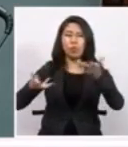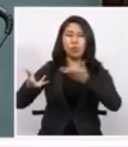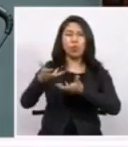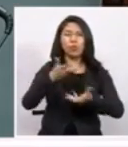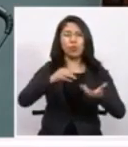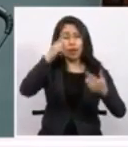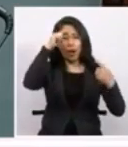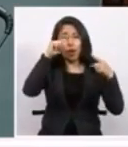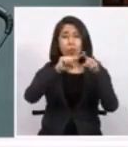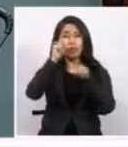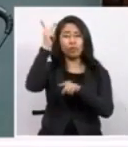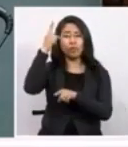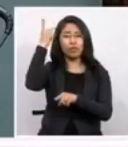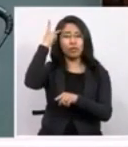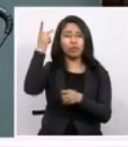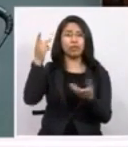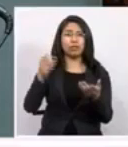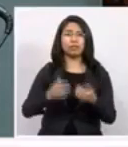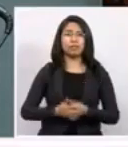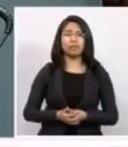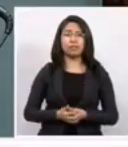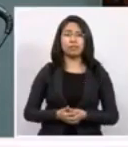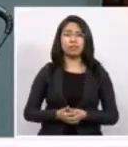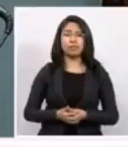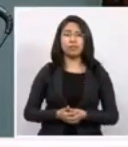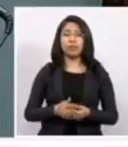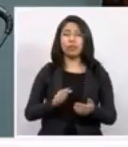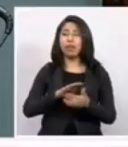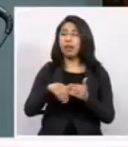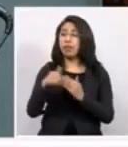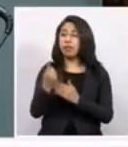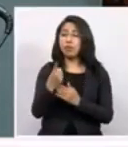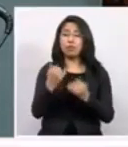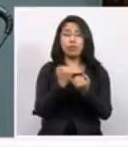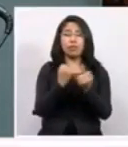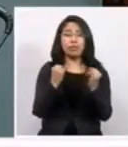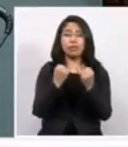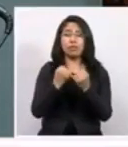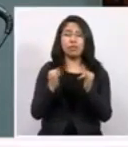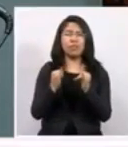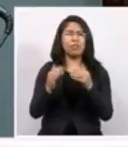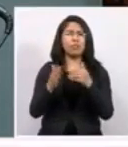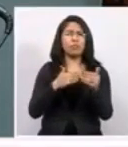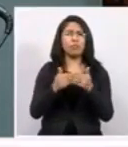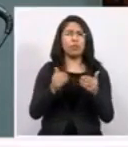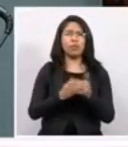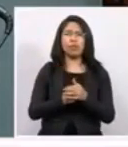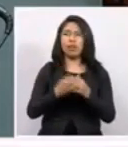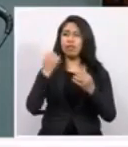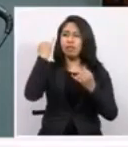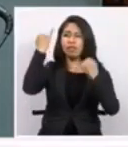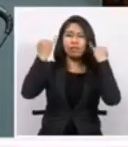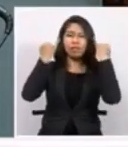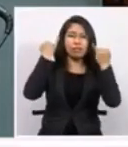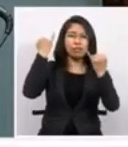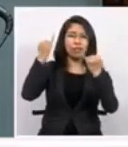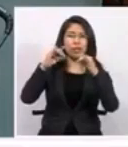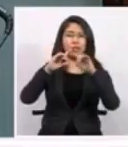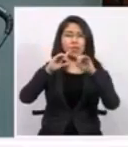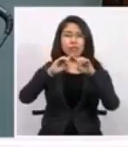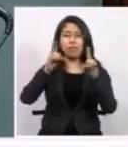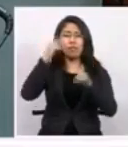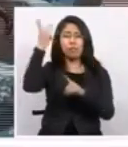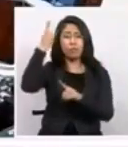política en la que nos encontremos todos, independientemente de la orientación política de los gobiernos.